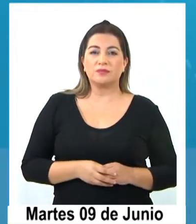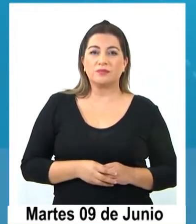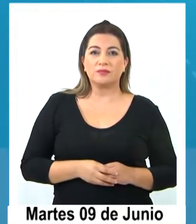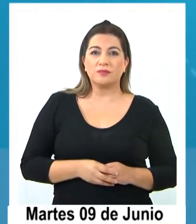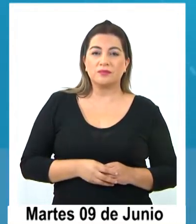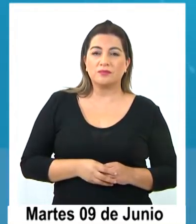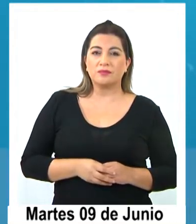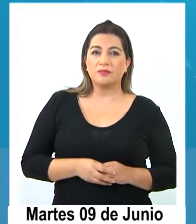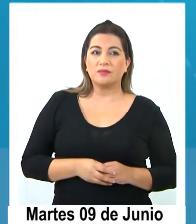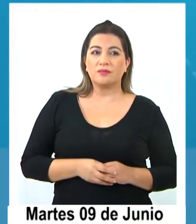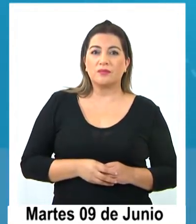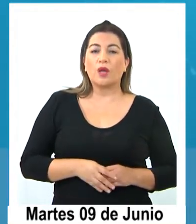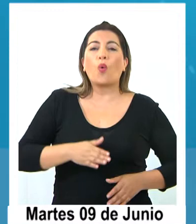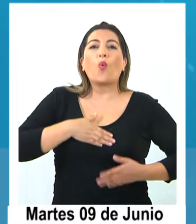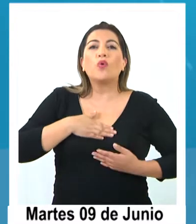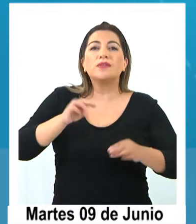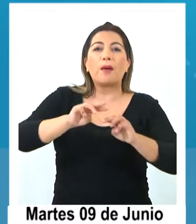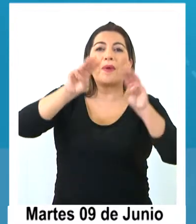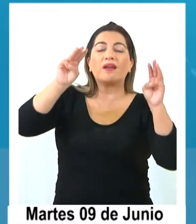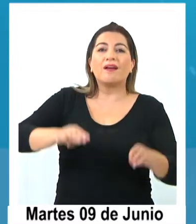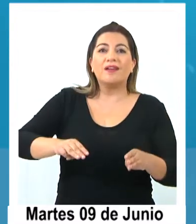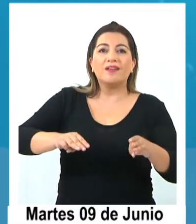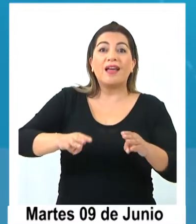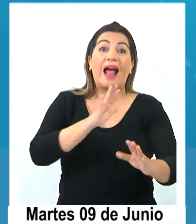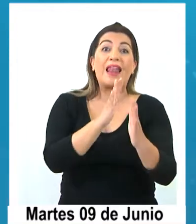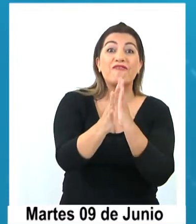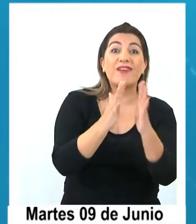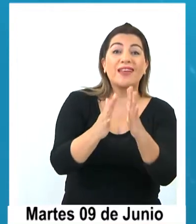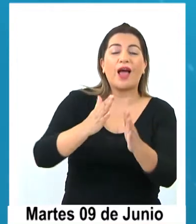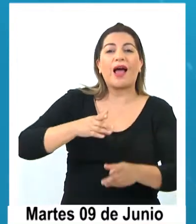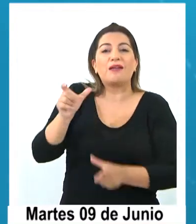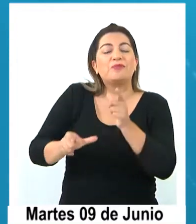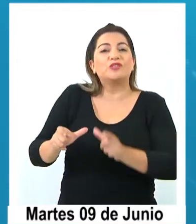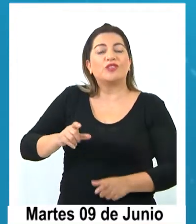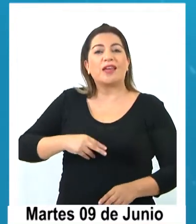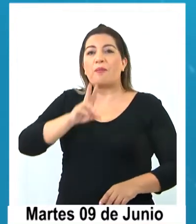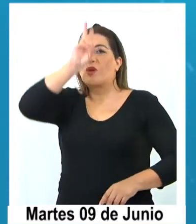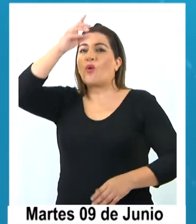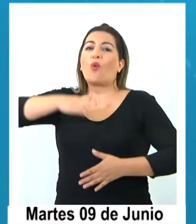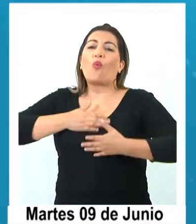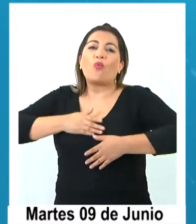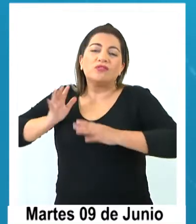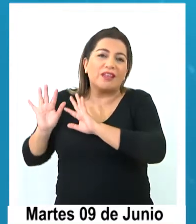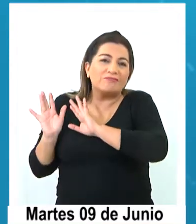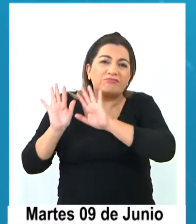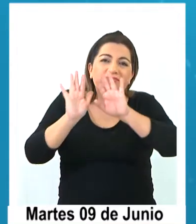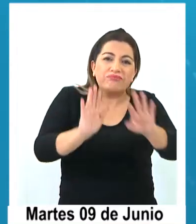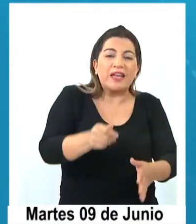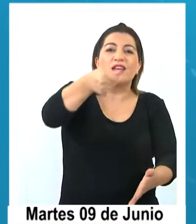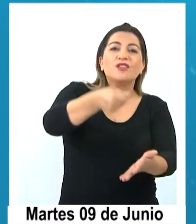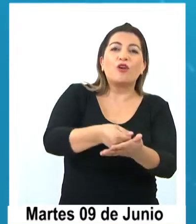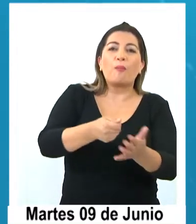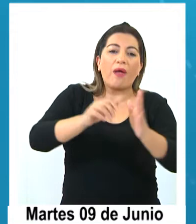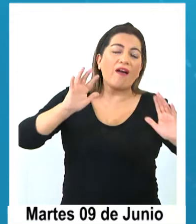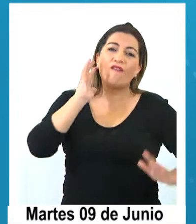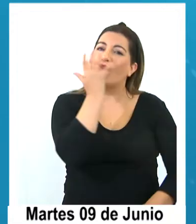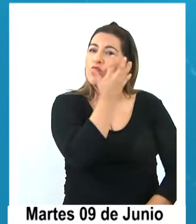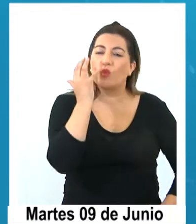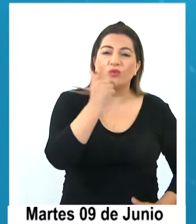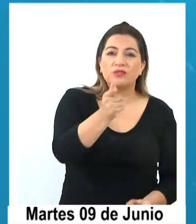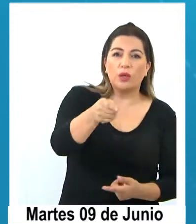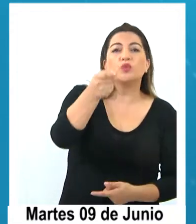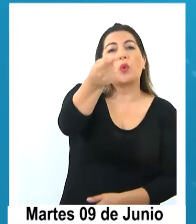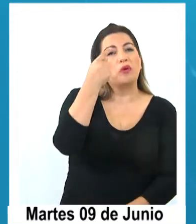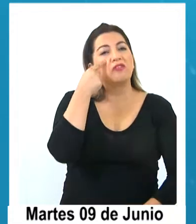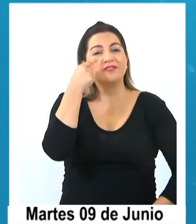a la parada, de ir a la licuadora. ir a los mercados, no a los supermercados, sino a los mercados grandes, a los mercados de fruta,